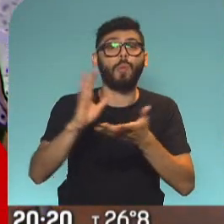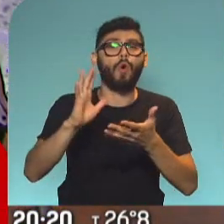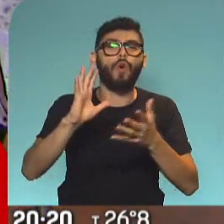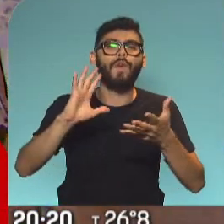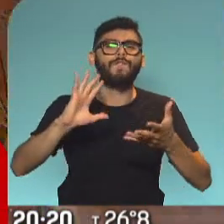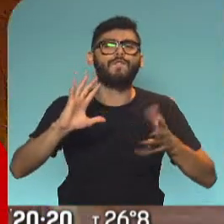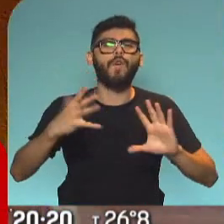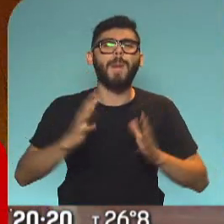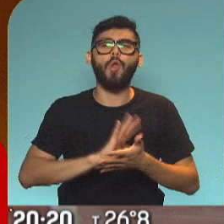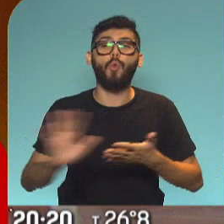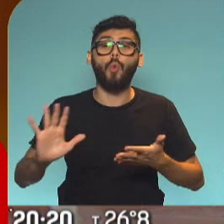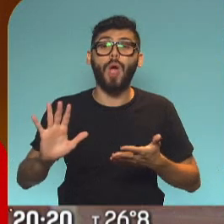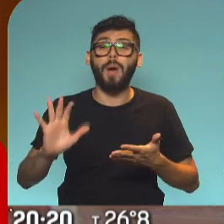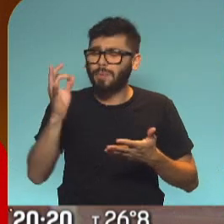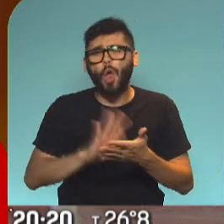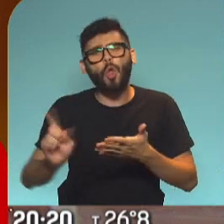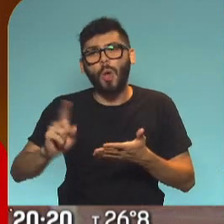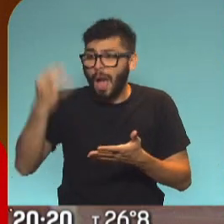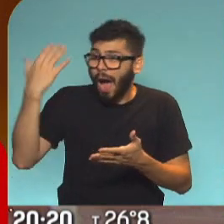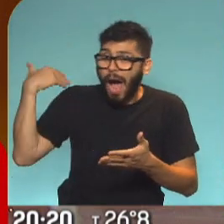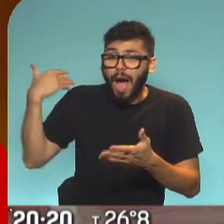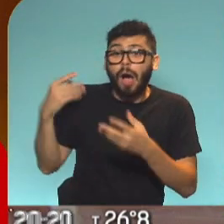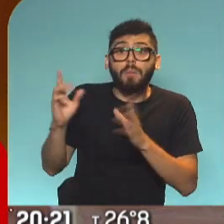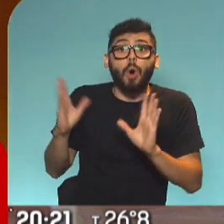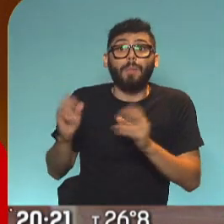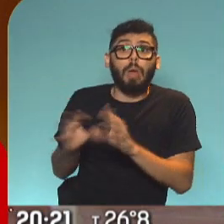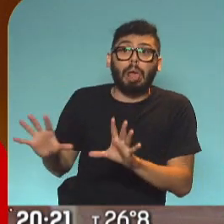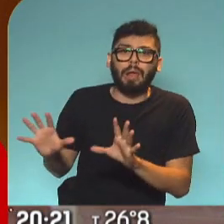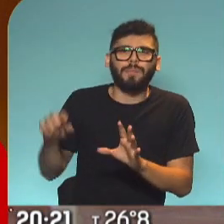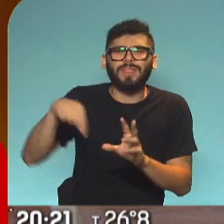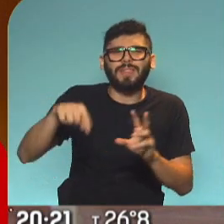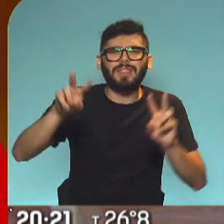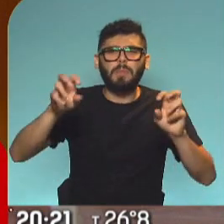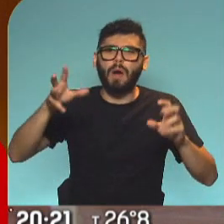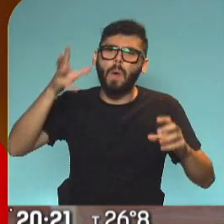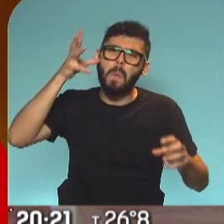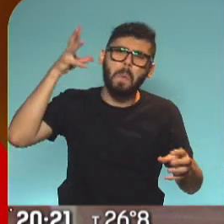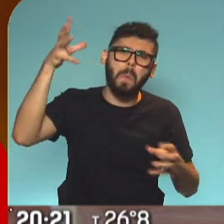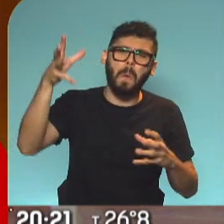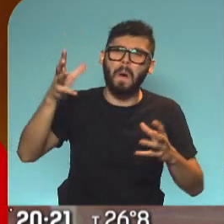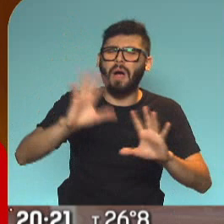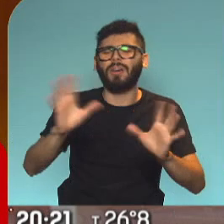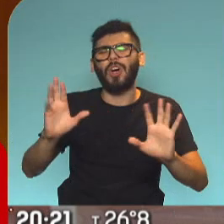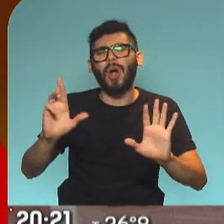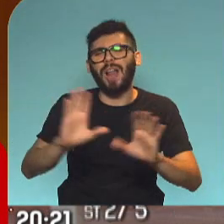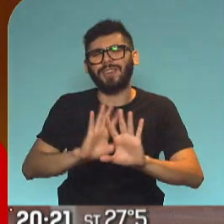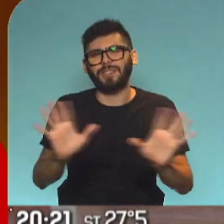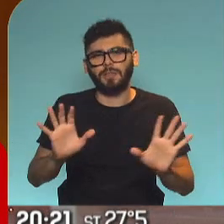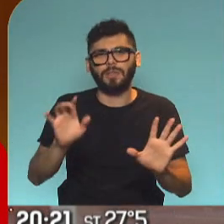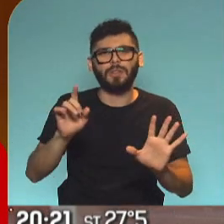es la mirada que nunca deberíamos haber perdido. A mí no me gusta, ojalá que sea el fin de estos ultrismos, ¿no? Que están apareciendo mucho en